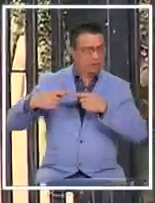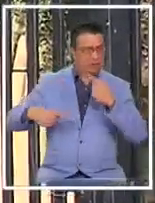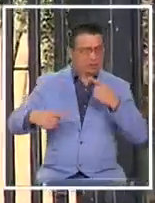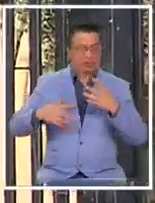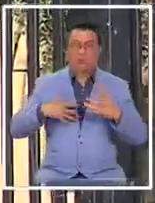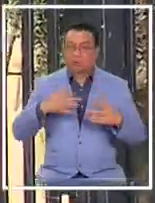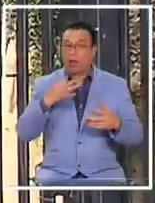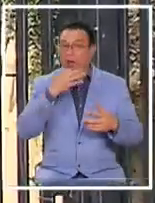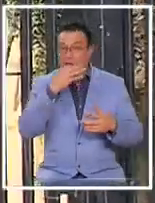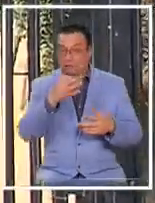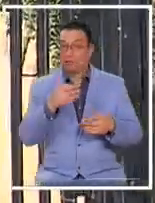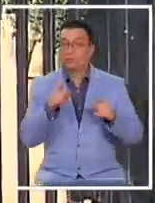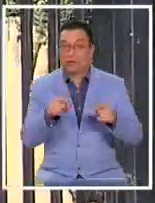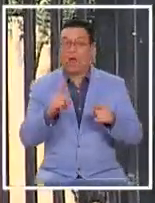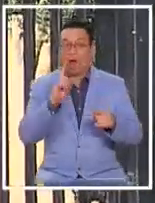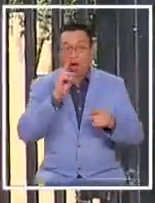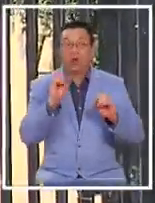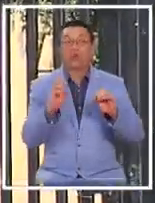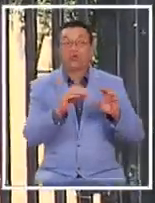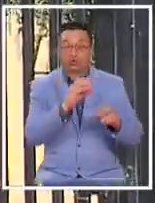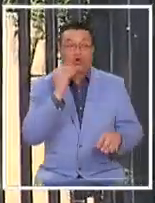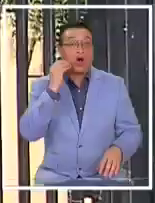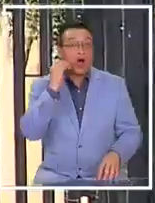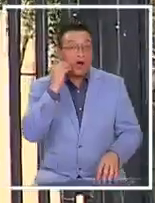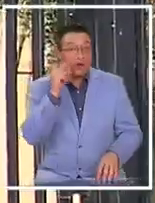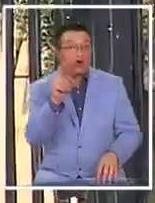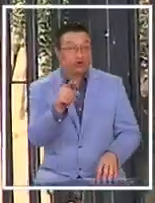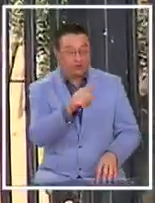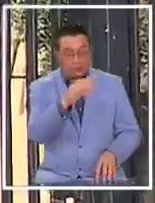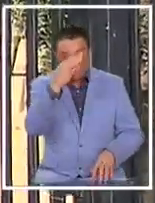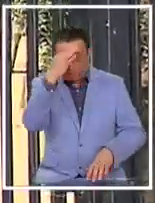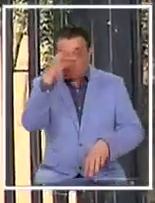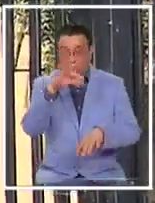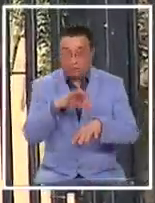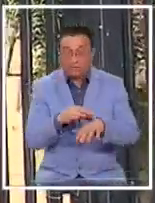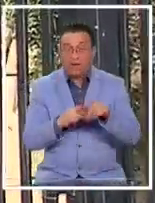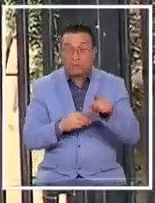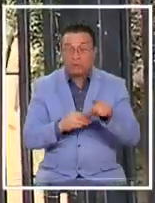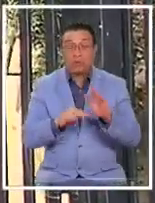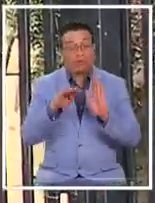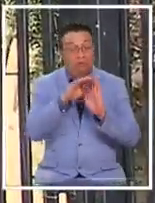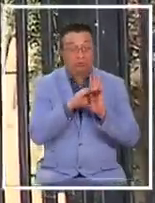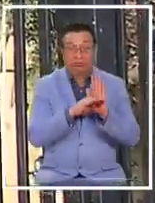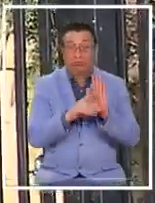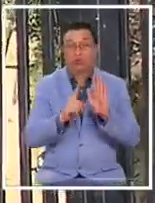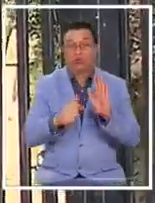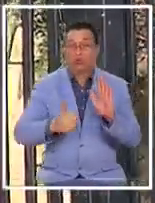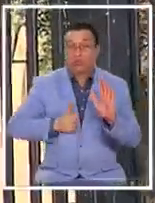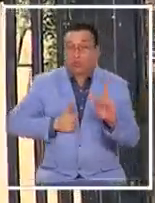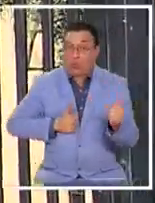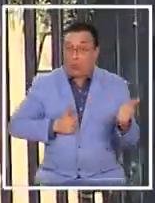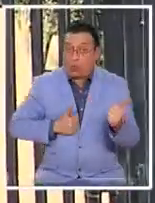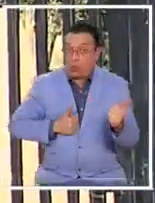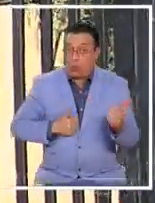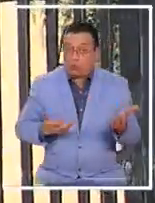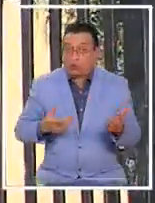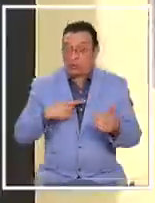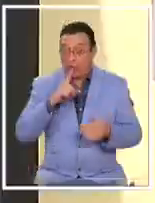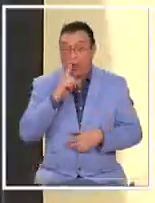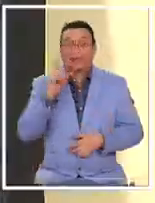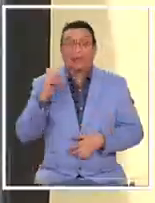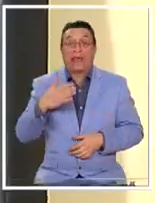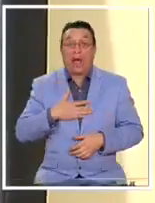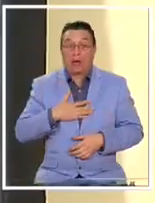queremos decir es que acá quedan varios abuelitos que están enfermos y que los protocolos no se cumplen como no se cumplieron con mi